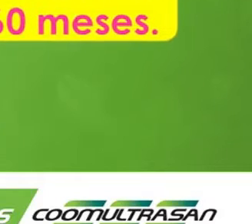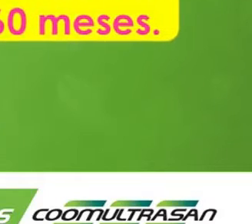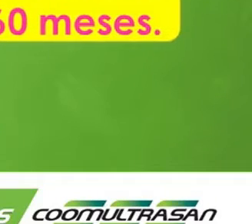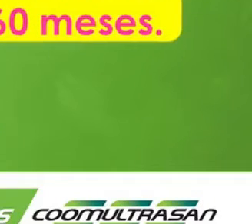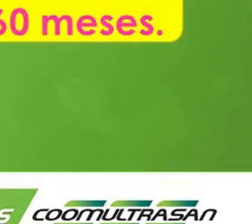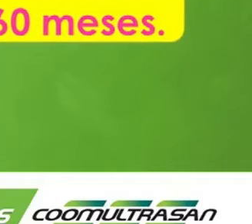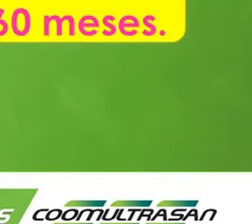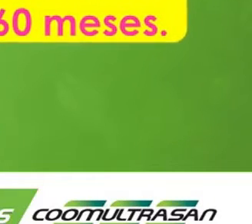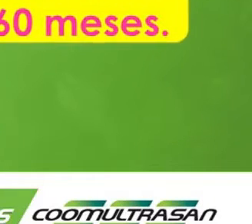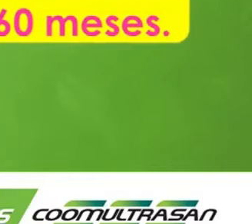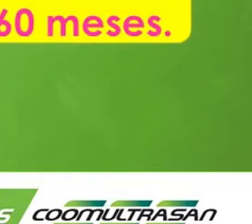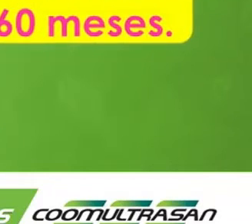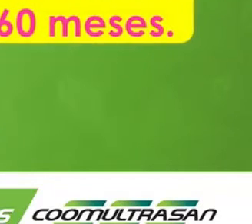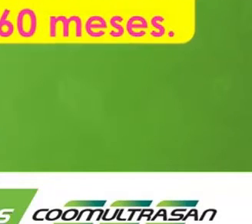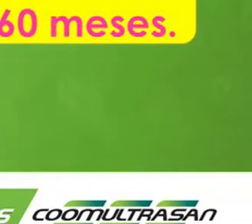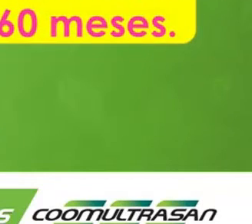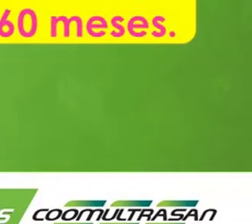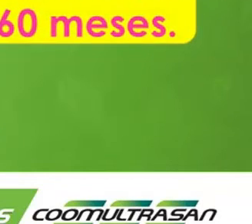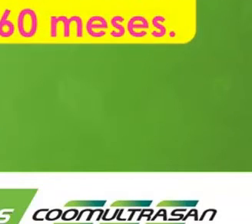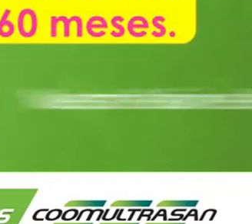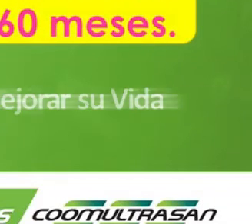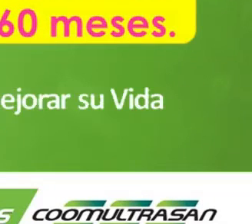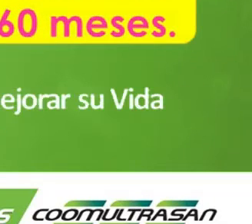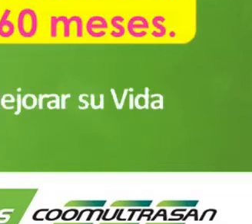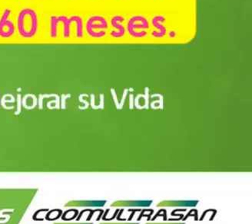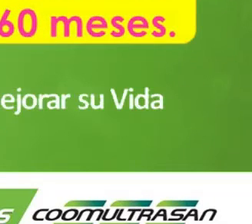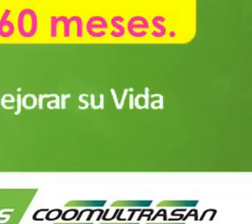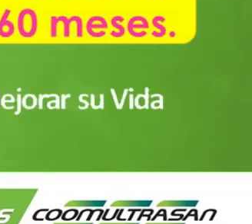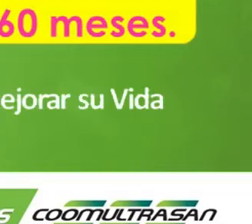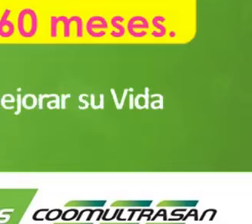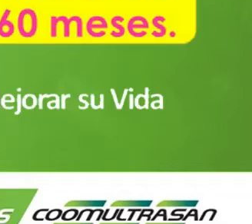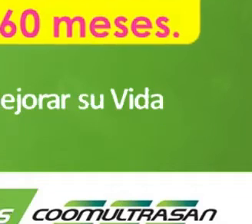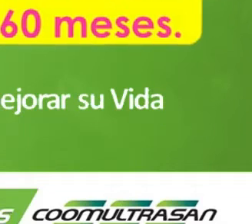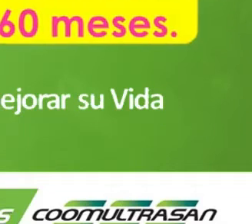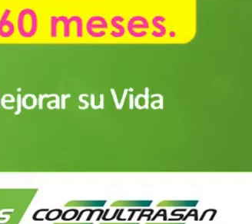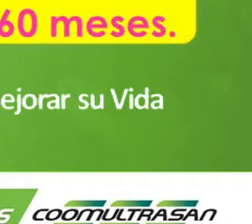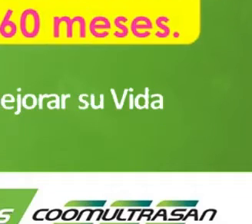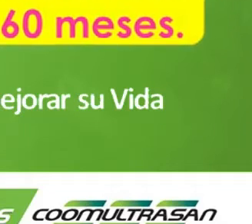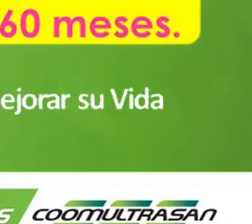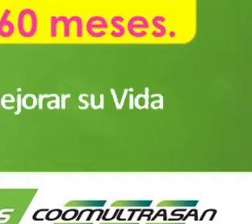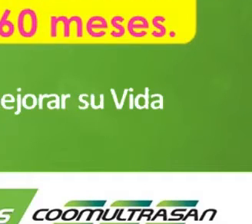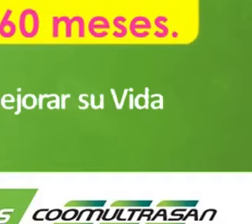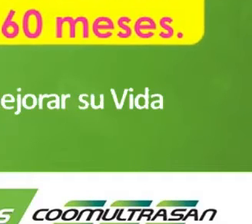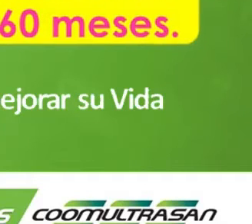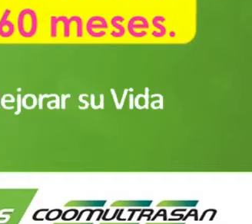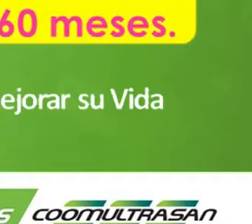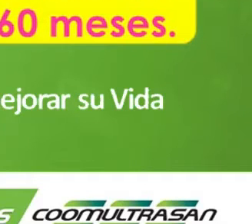papá! Tu superpoder es hacernos felices. Nuestra pasión es mejorar tu vida.